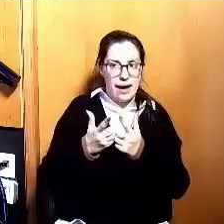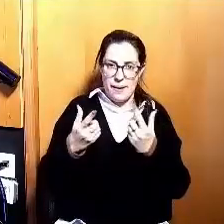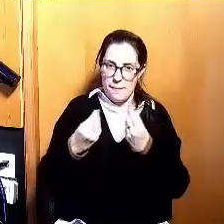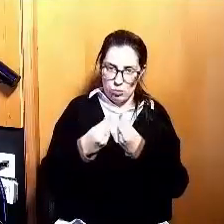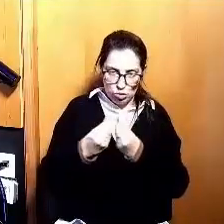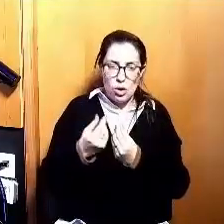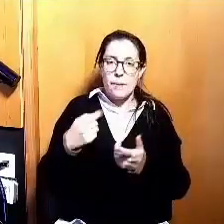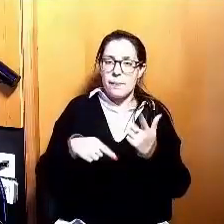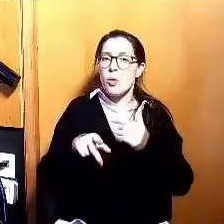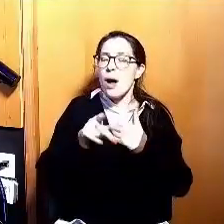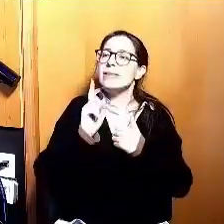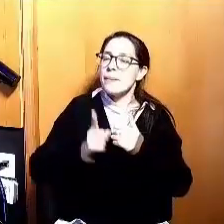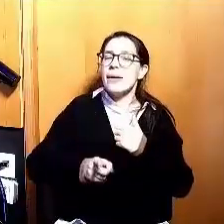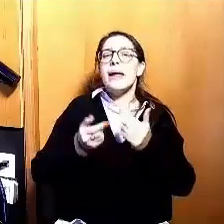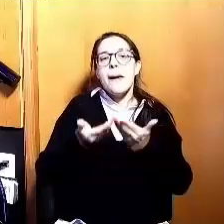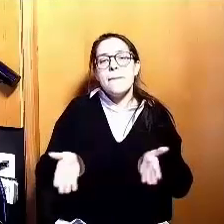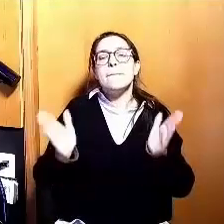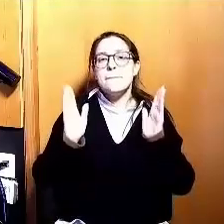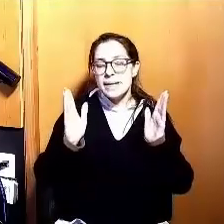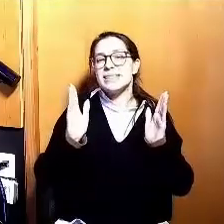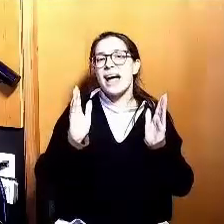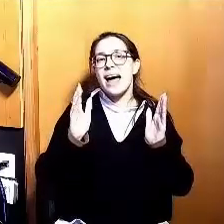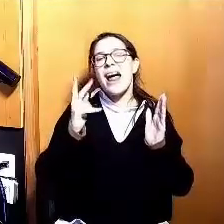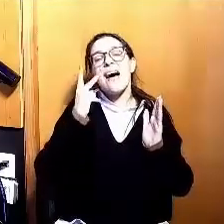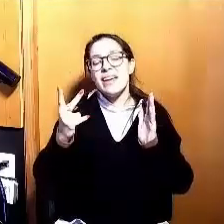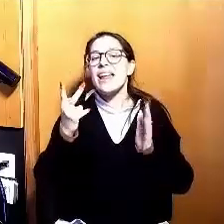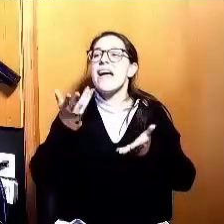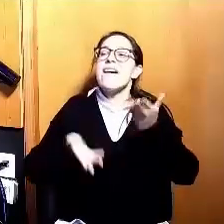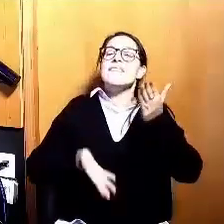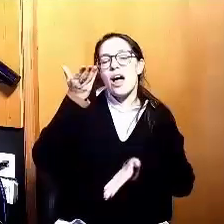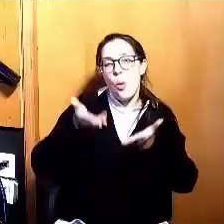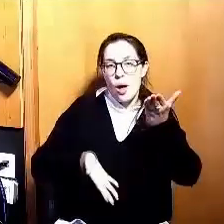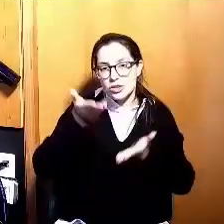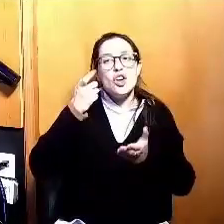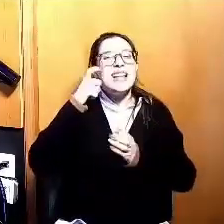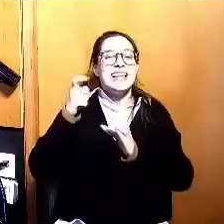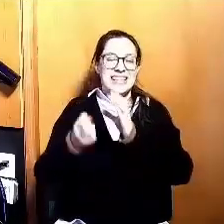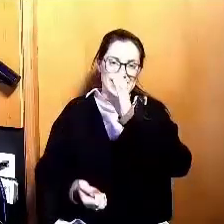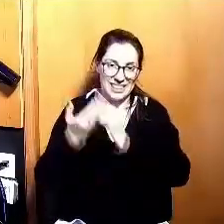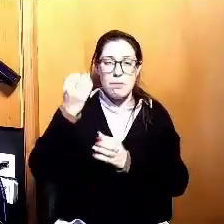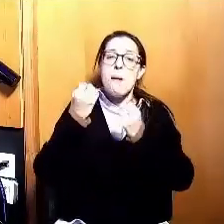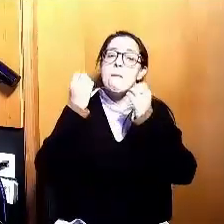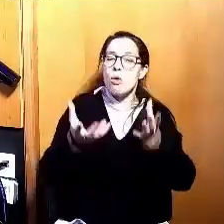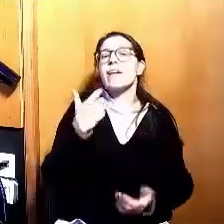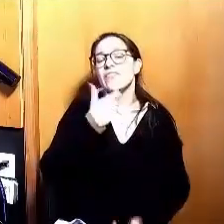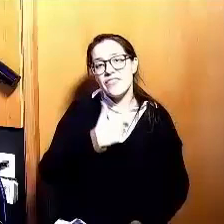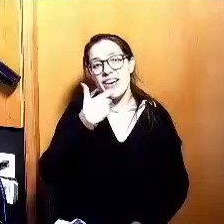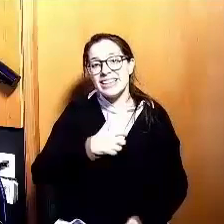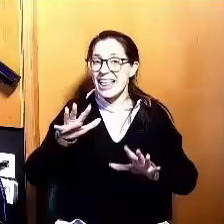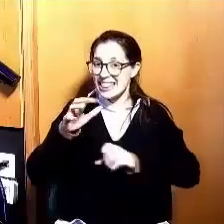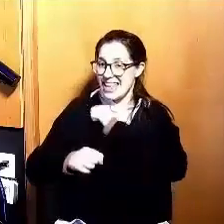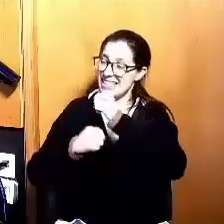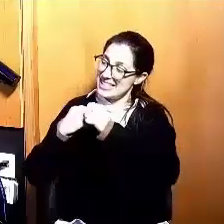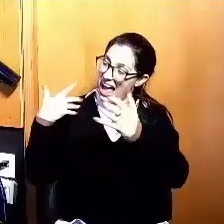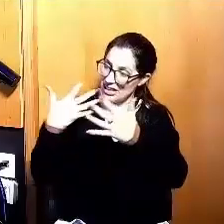pero deberíamos también empezar a ver monitoreo y evaluación de las iniciativas de datos abiertos, porque algo que ha faltado en los 10 años,